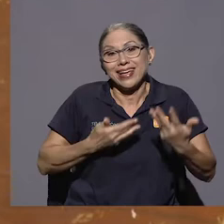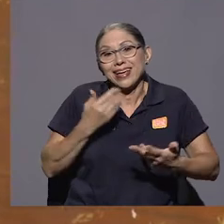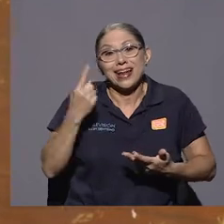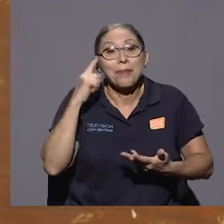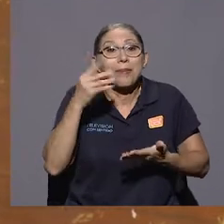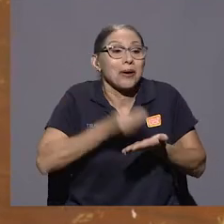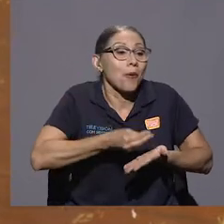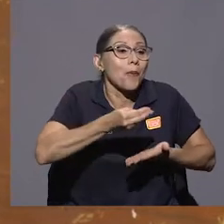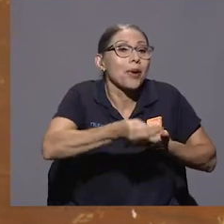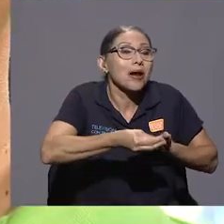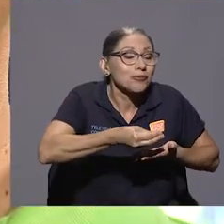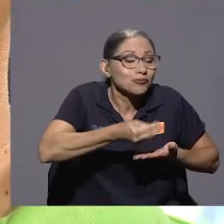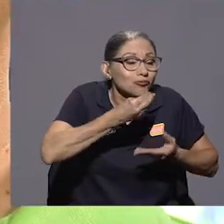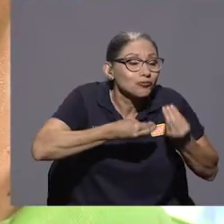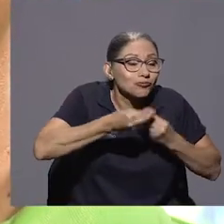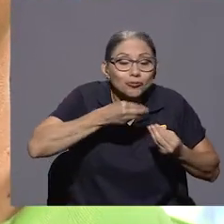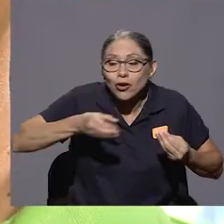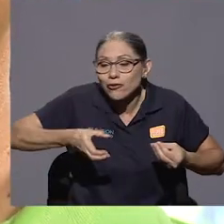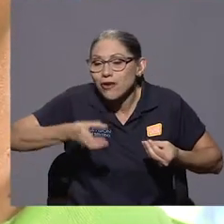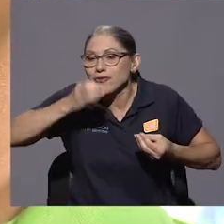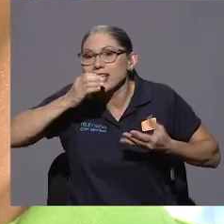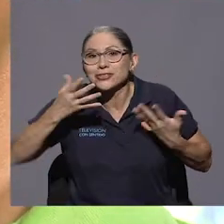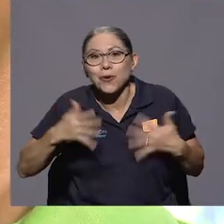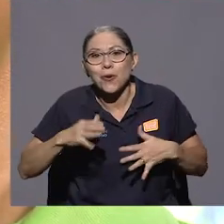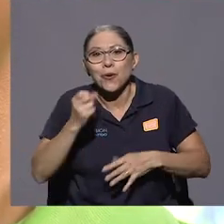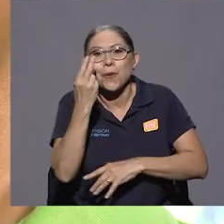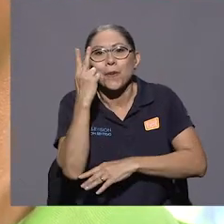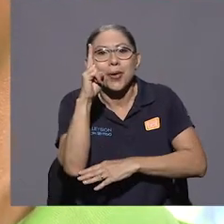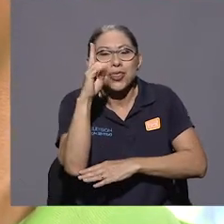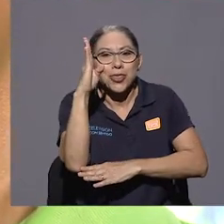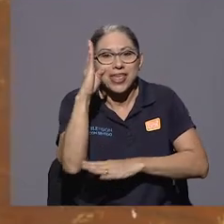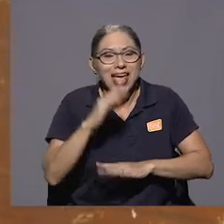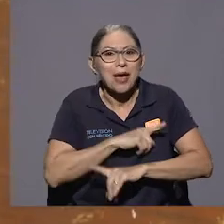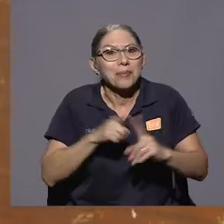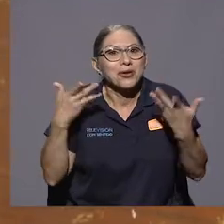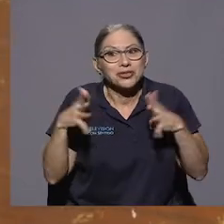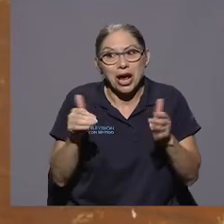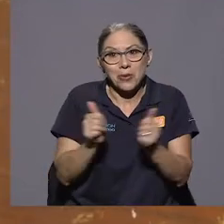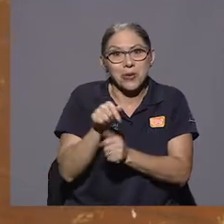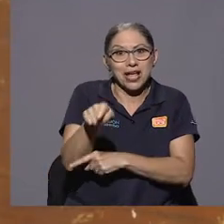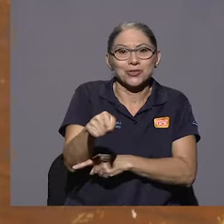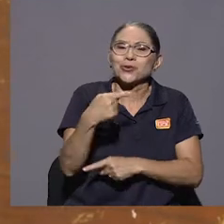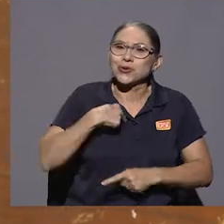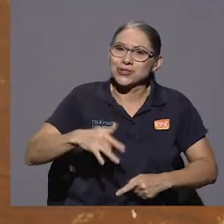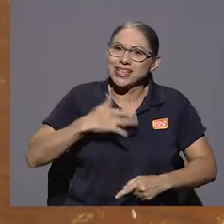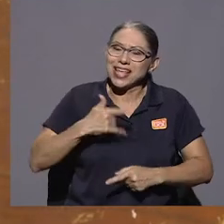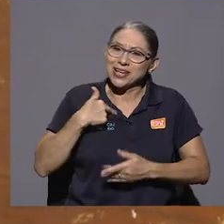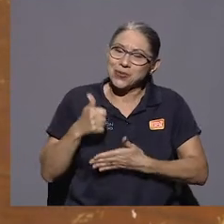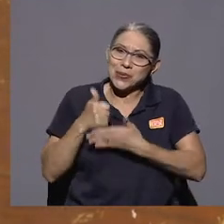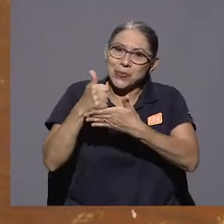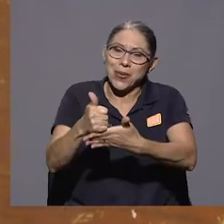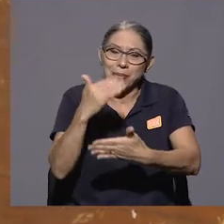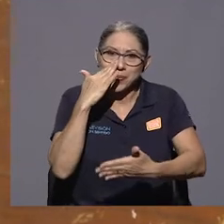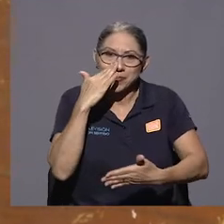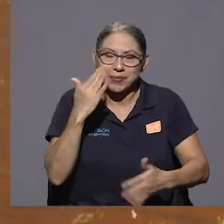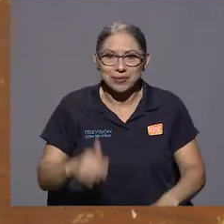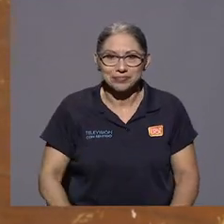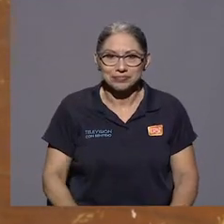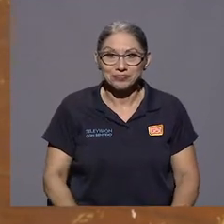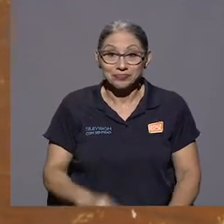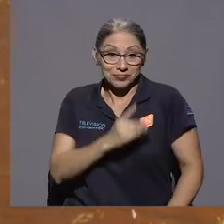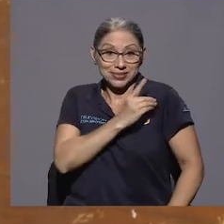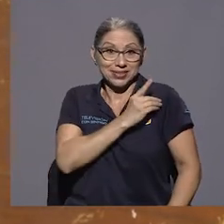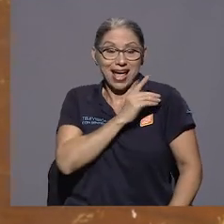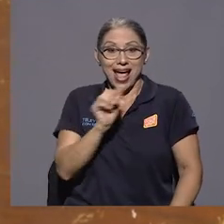y el refresco de mediodía, pero ya con eso yo sentía que le estaba ayudando a mi mamá. Entonces